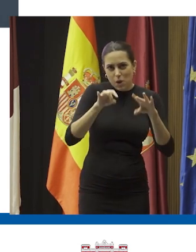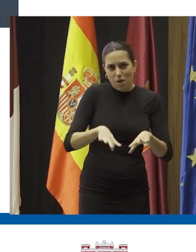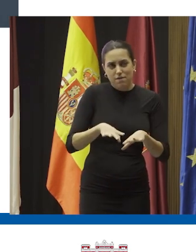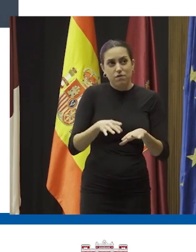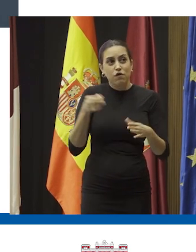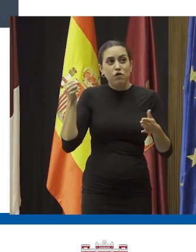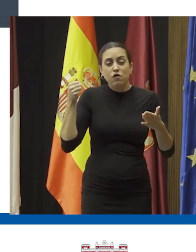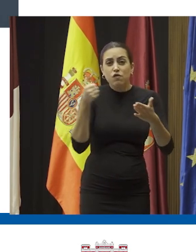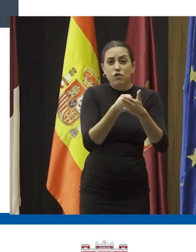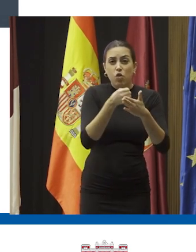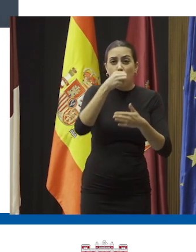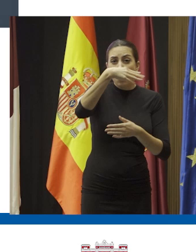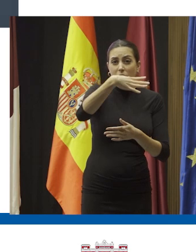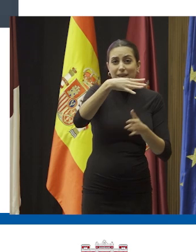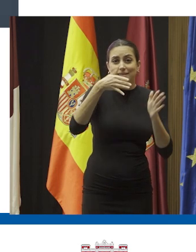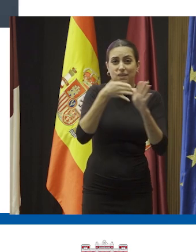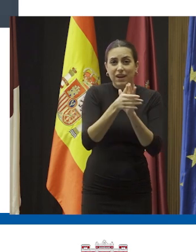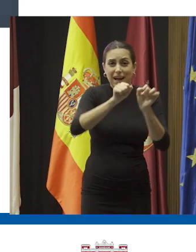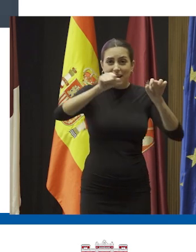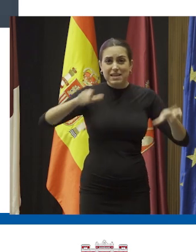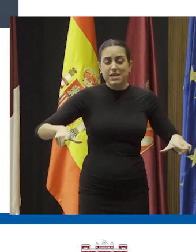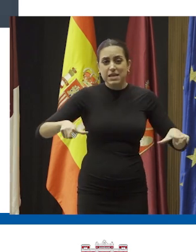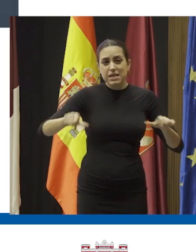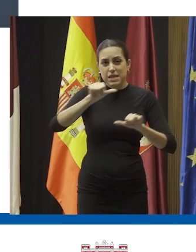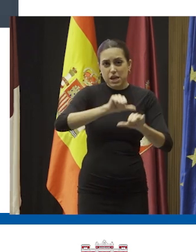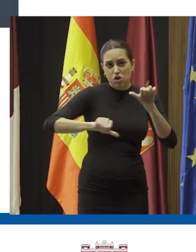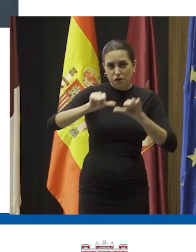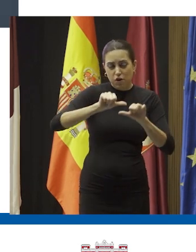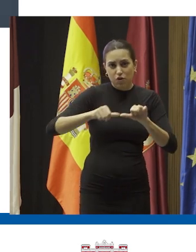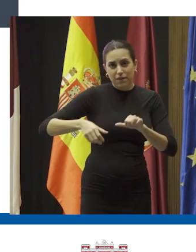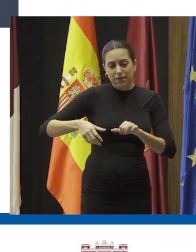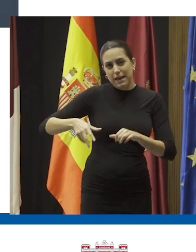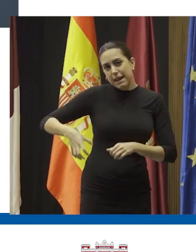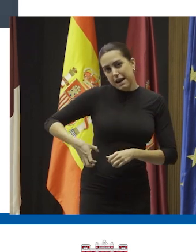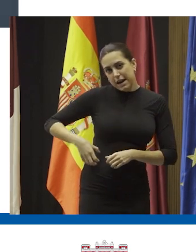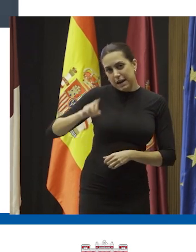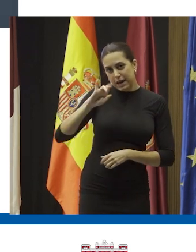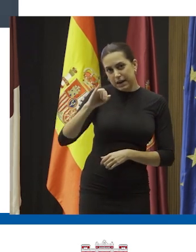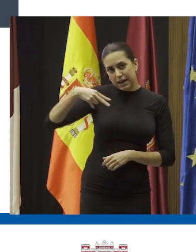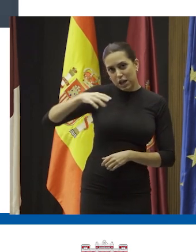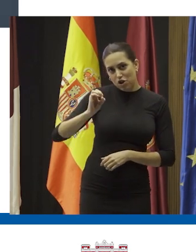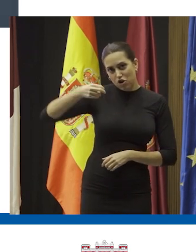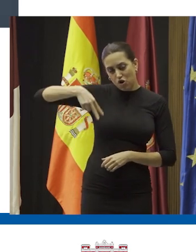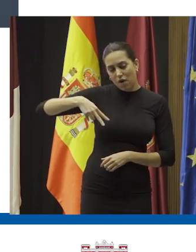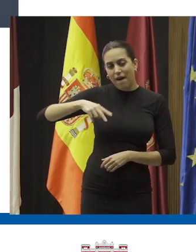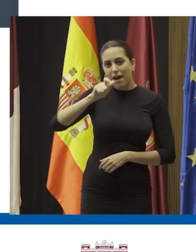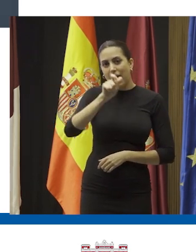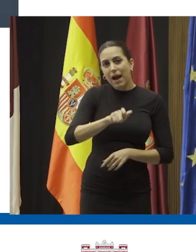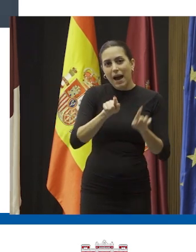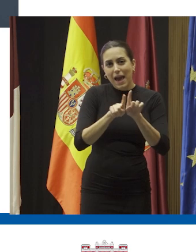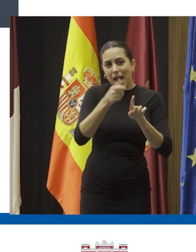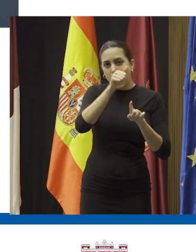luz, que es el quirófano donde se ha hecho la extracción del riñón del hermano donante. Y en medio hay un